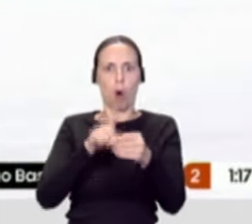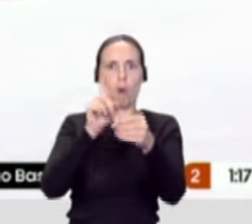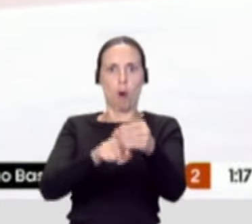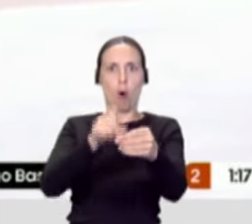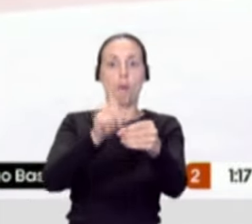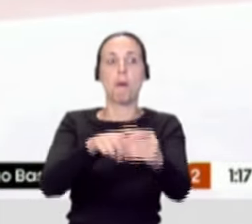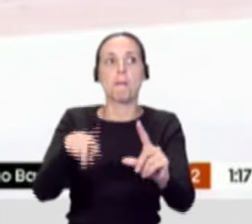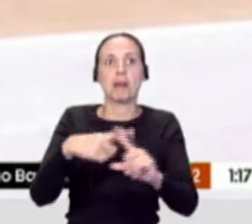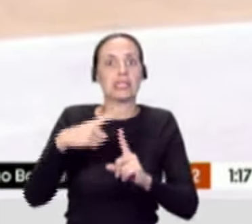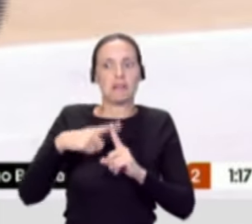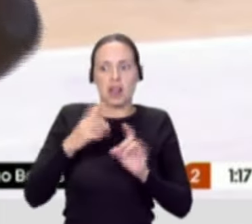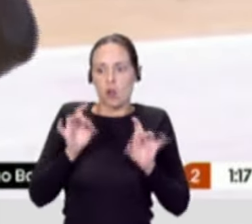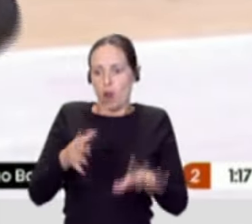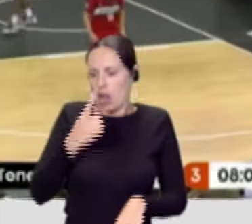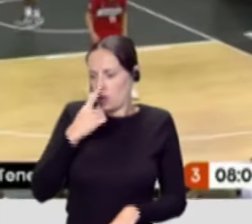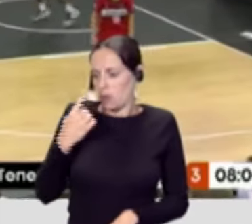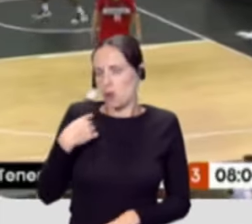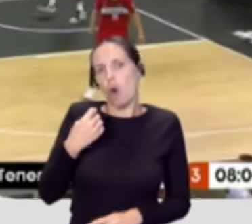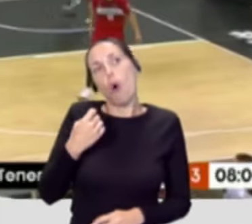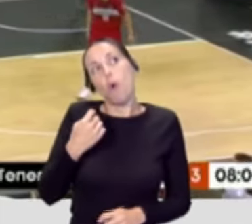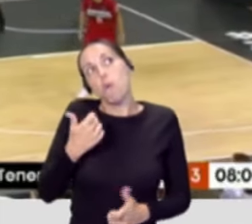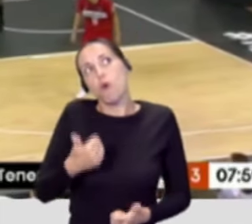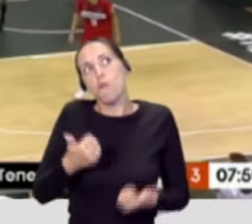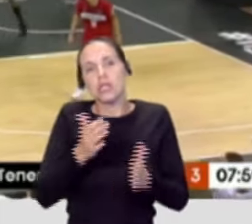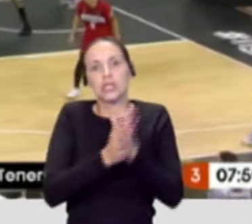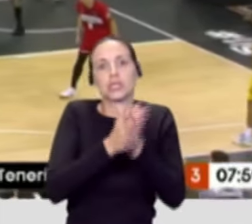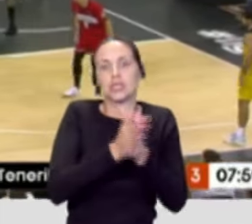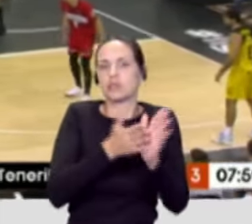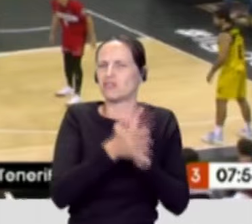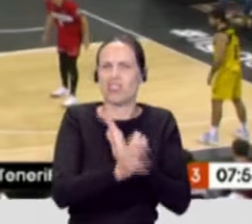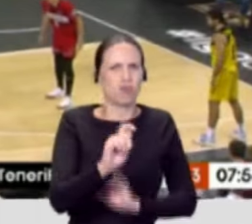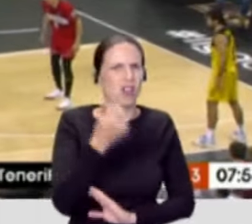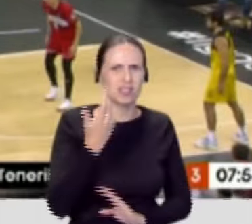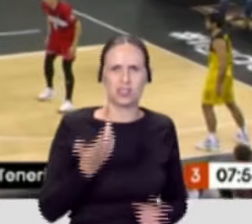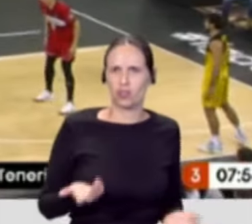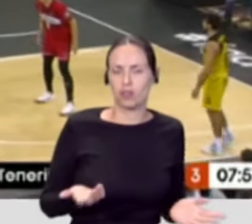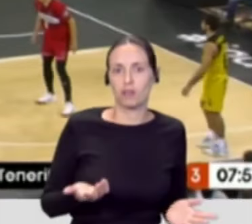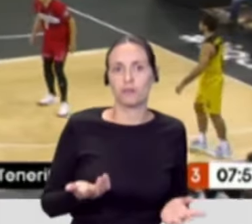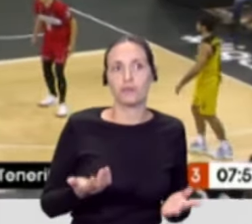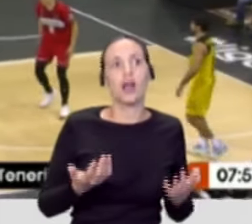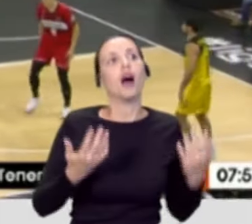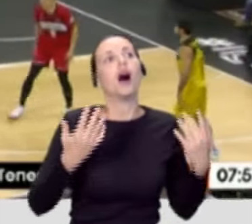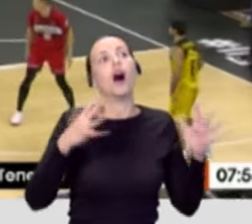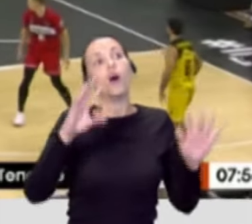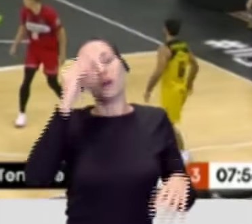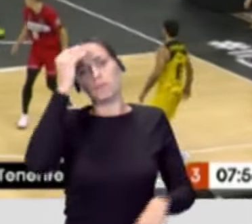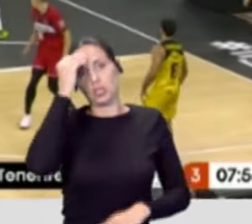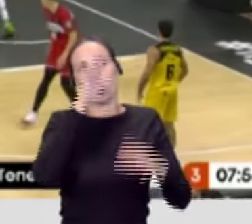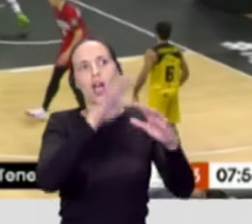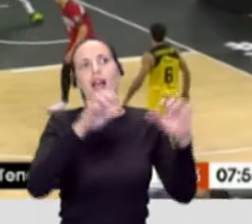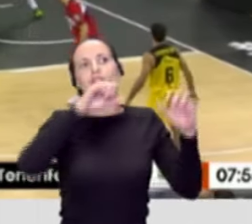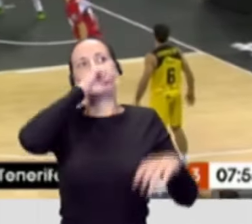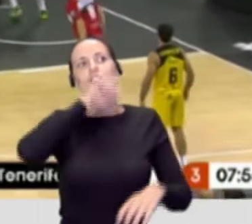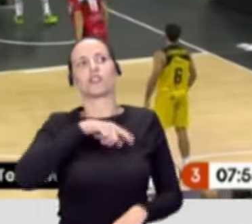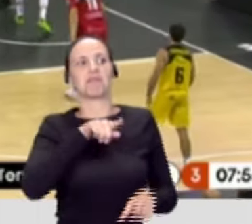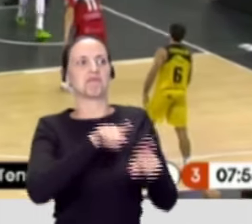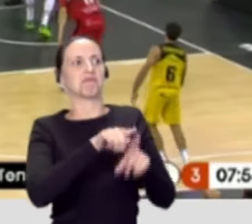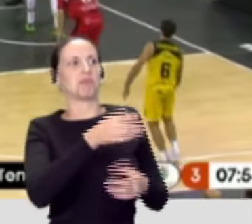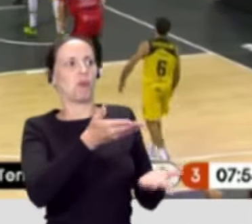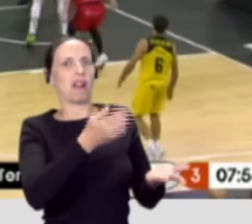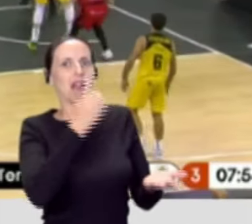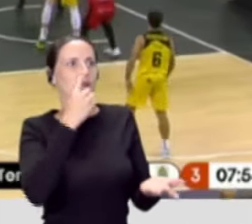del año pasado, con ambición de un poquito más, para mí ya es un éxito. Y para mí, aunque entiendo que para la parte de afición diga, bueno, es lo mismo del año pasado, ¿no?,